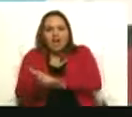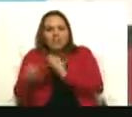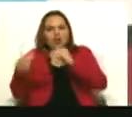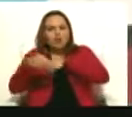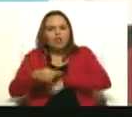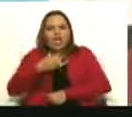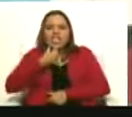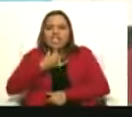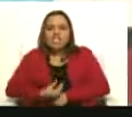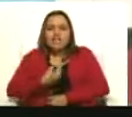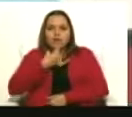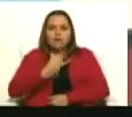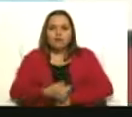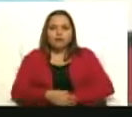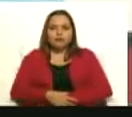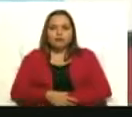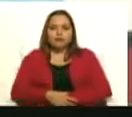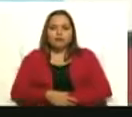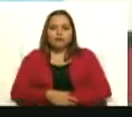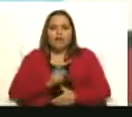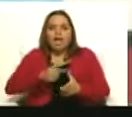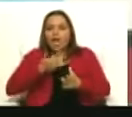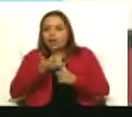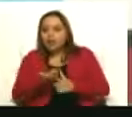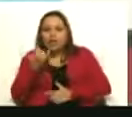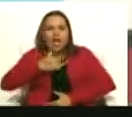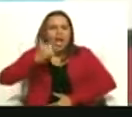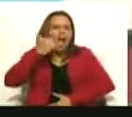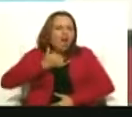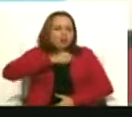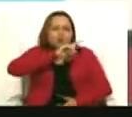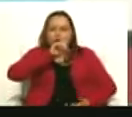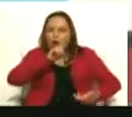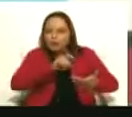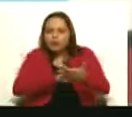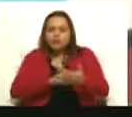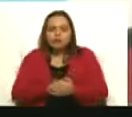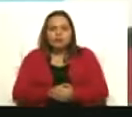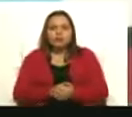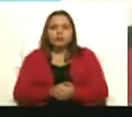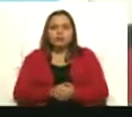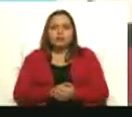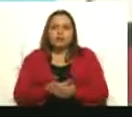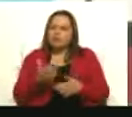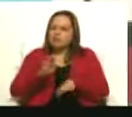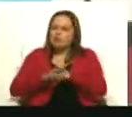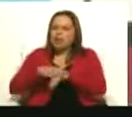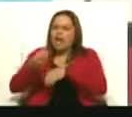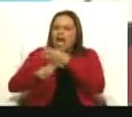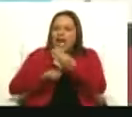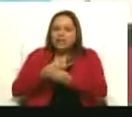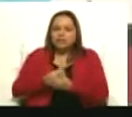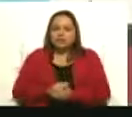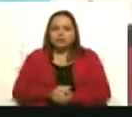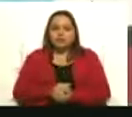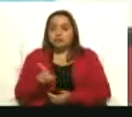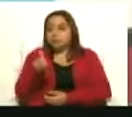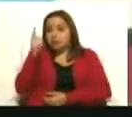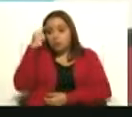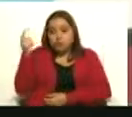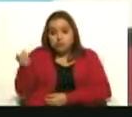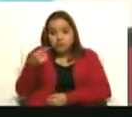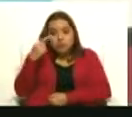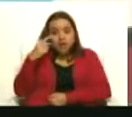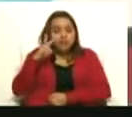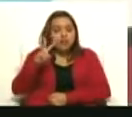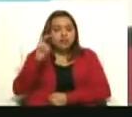Ginebra. Por eso la ilegalidad flagrante, la violación flagrante. ¿Y por qué lo hace? Mire, yo no sé si ustedes vieron, hace